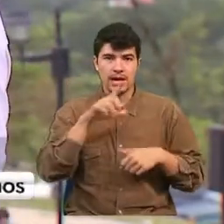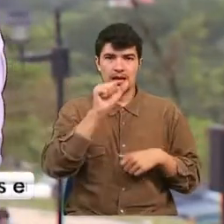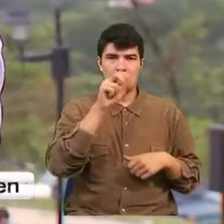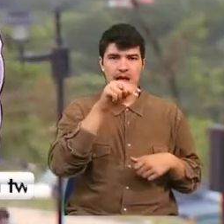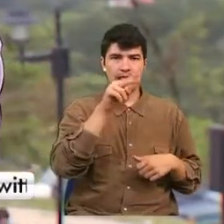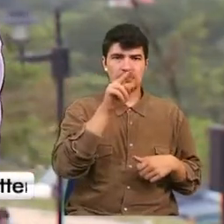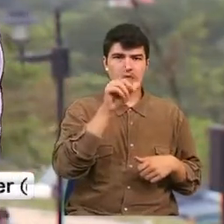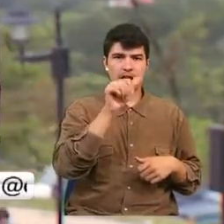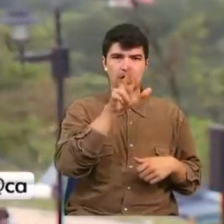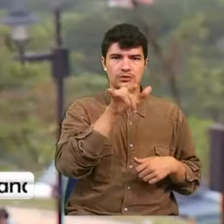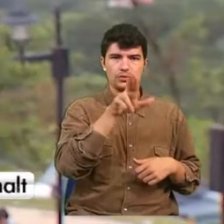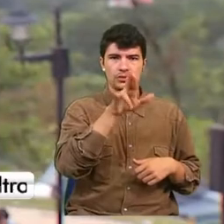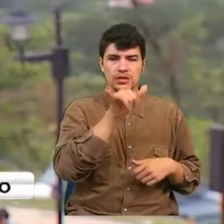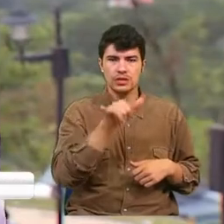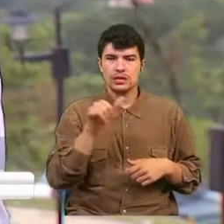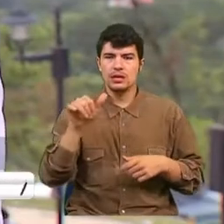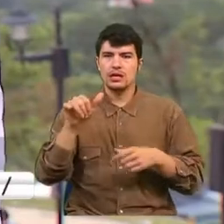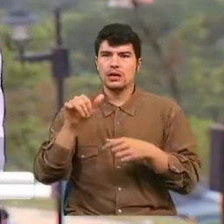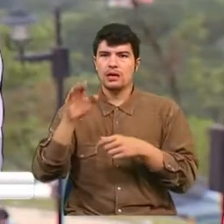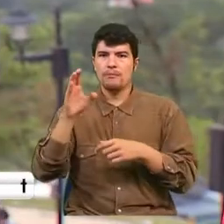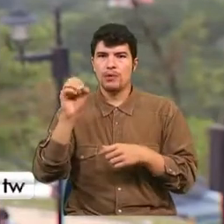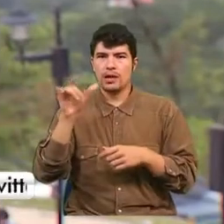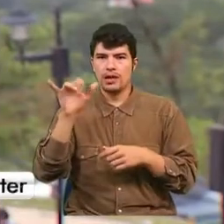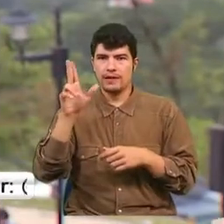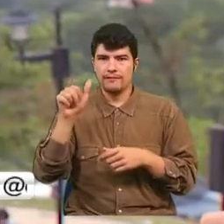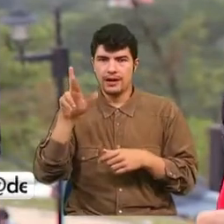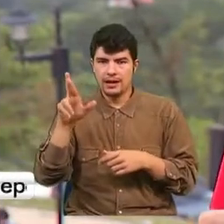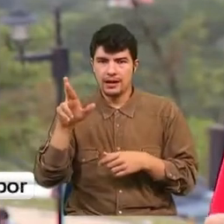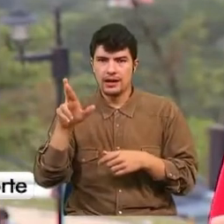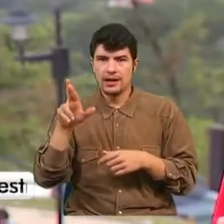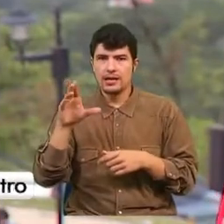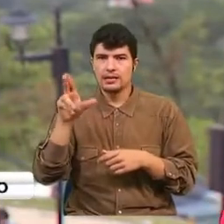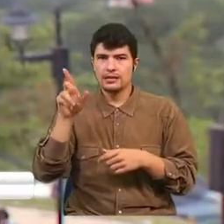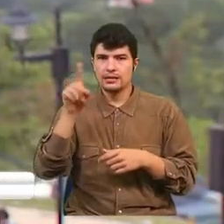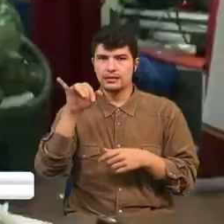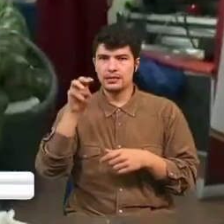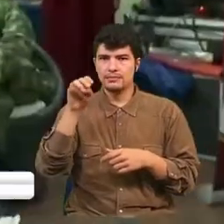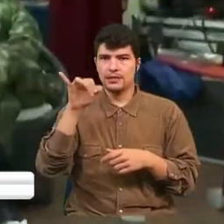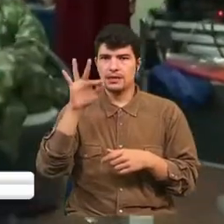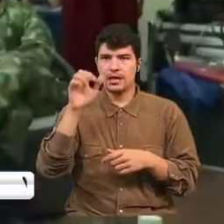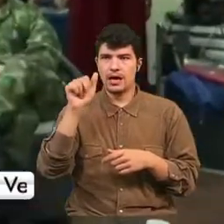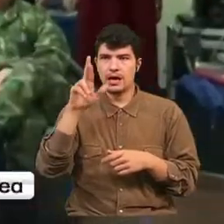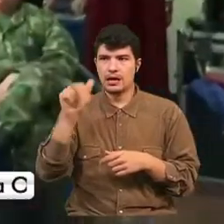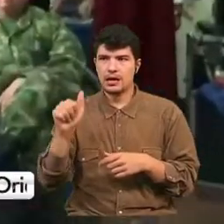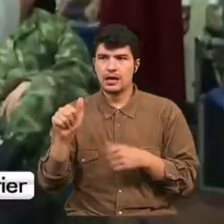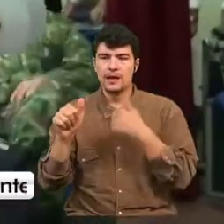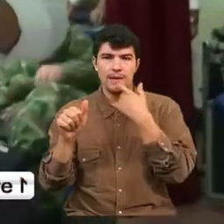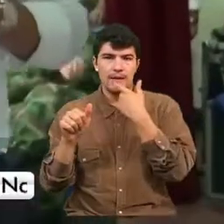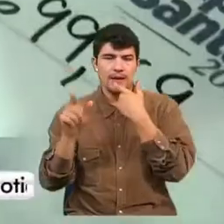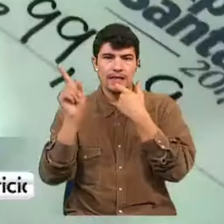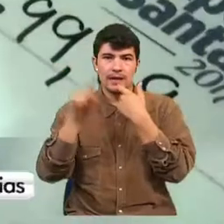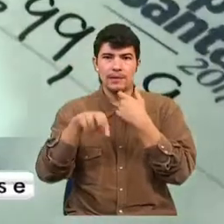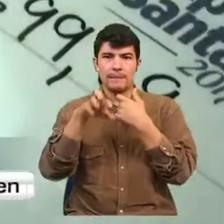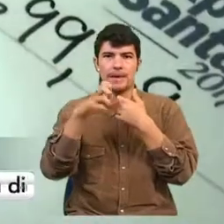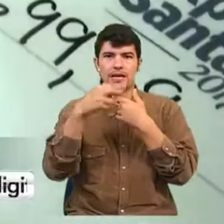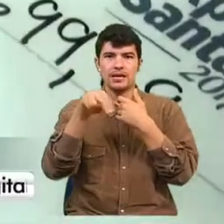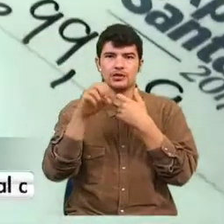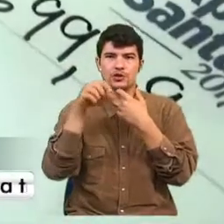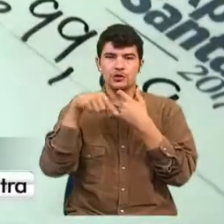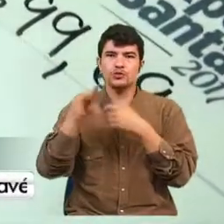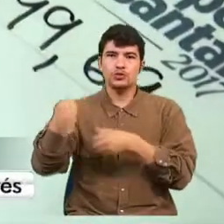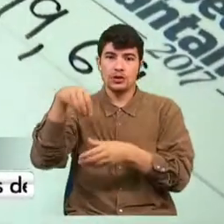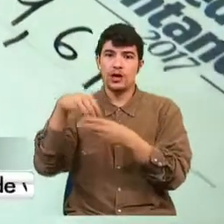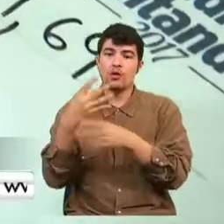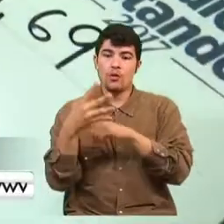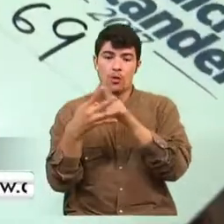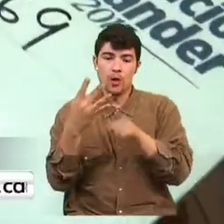el corregimiento de la India, beneficia a Bolívar, beneficia a Cimitarra y beneficia al Peñón también, que se tiene allí.